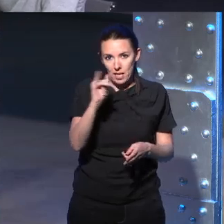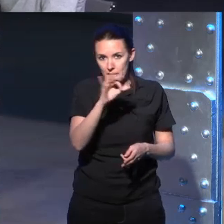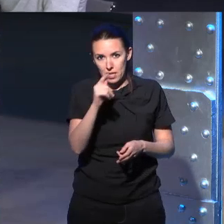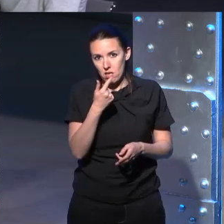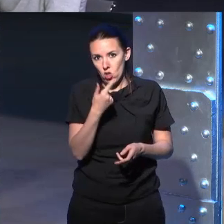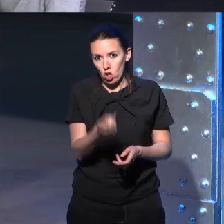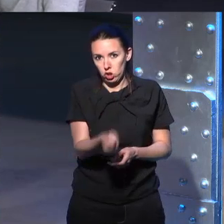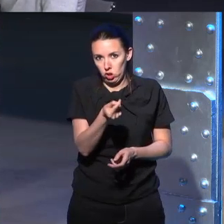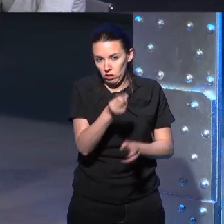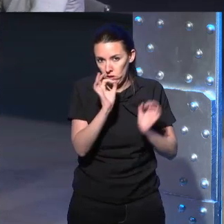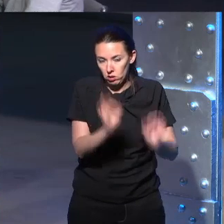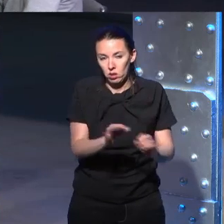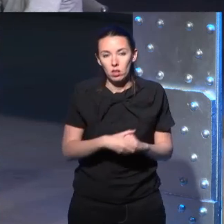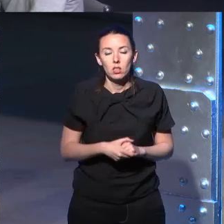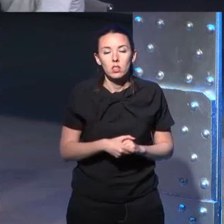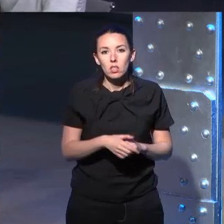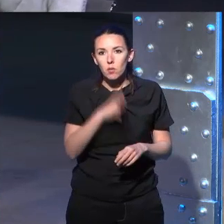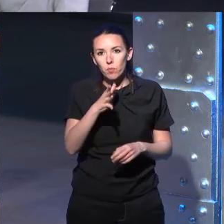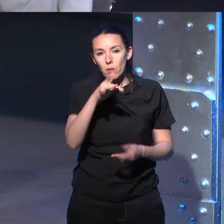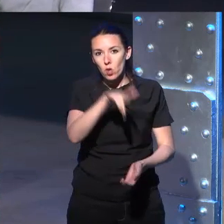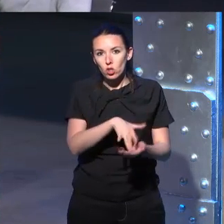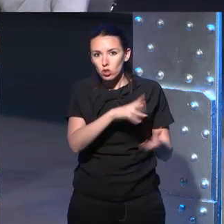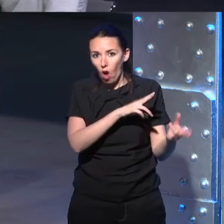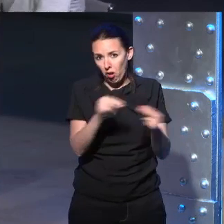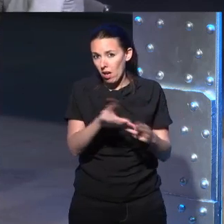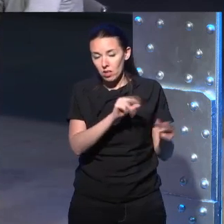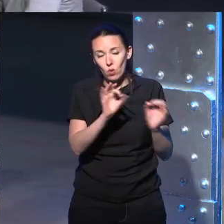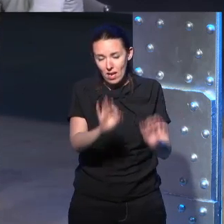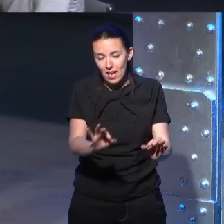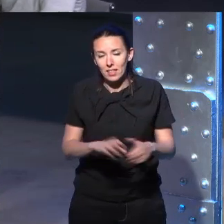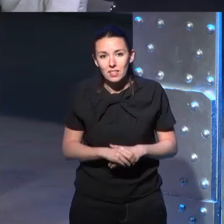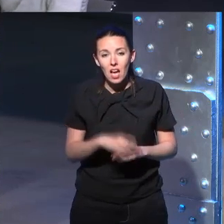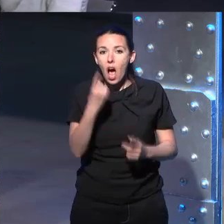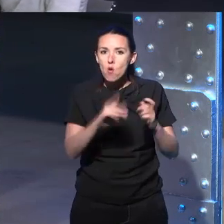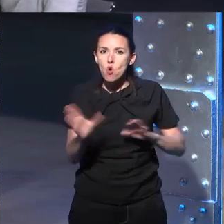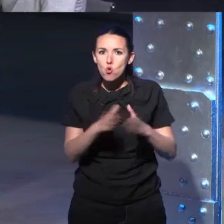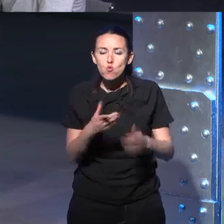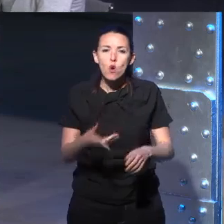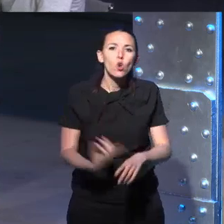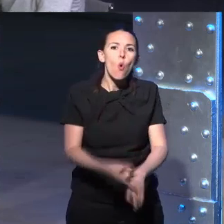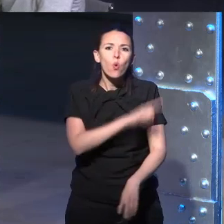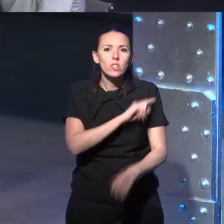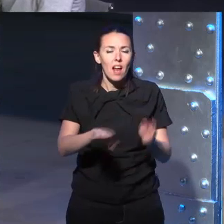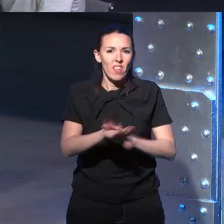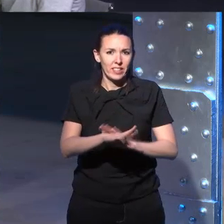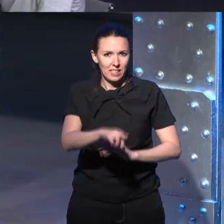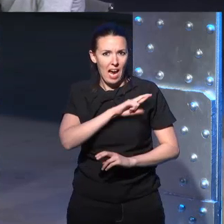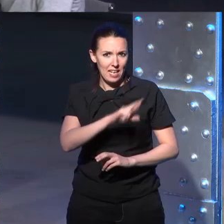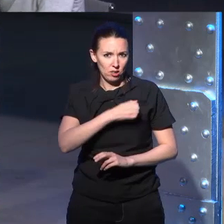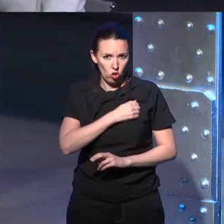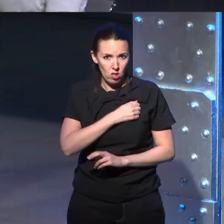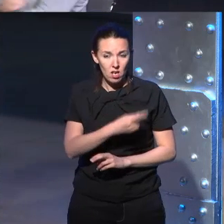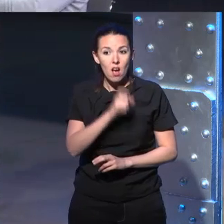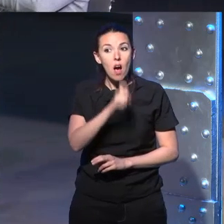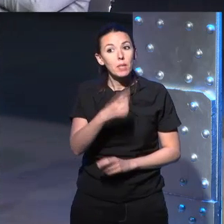enésima, por lo que cuenta la novela. A los kikos les rascabas un poco y encontrabas esos tíos. Había grupos de ultraderecha católica que te